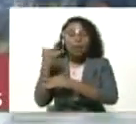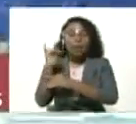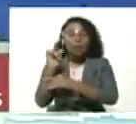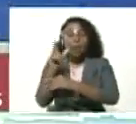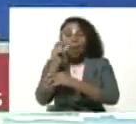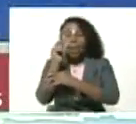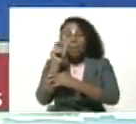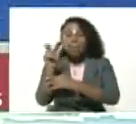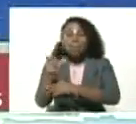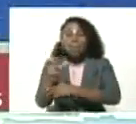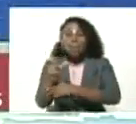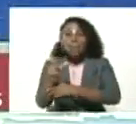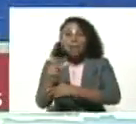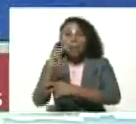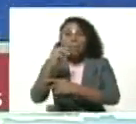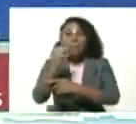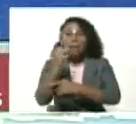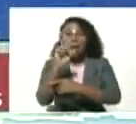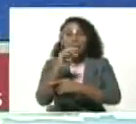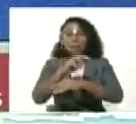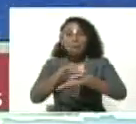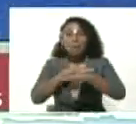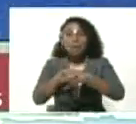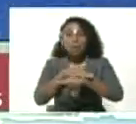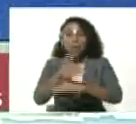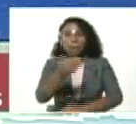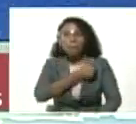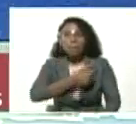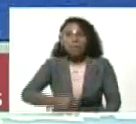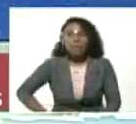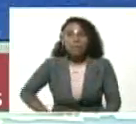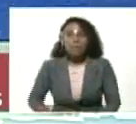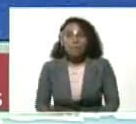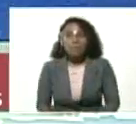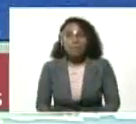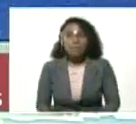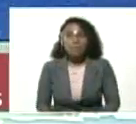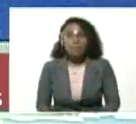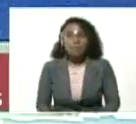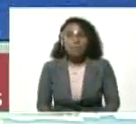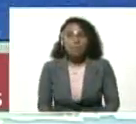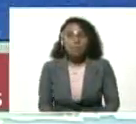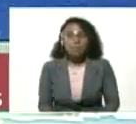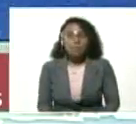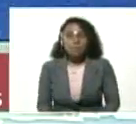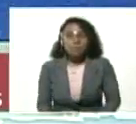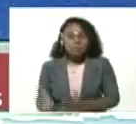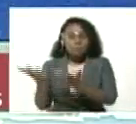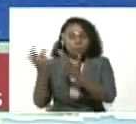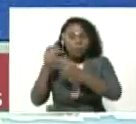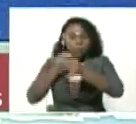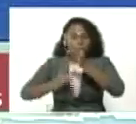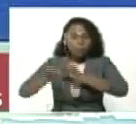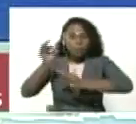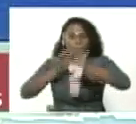general Jorge Márquez, ministro de la Presidencia. Me contó,